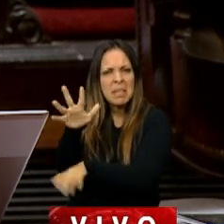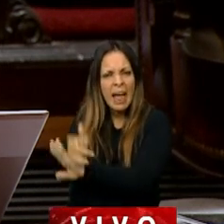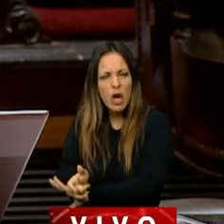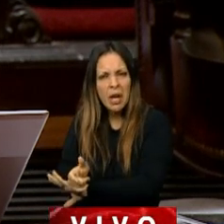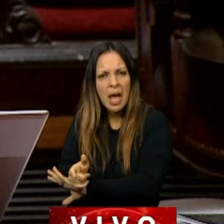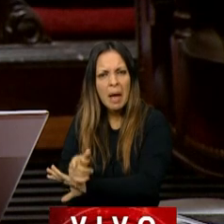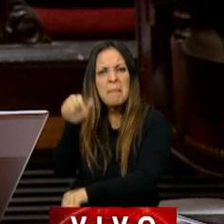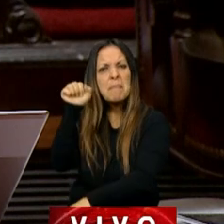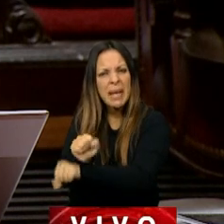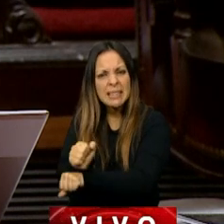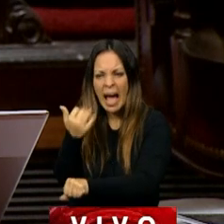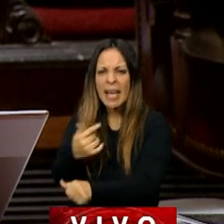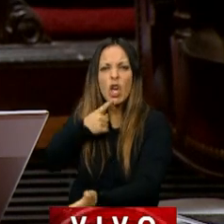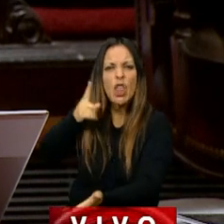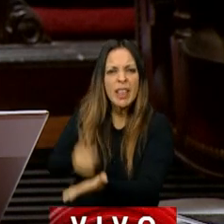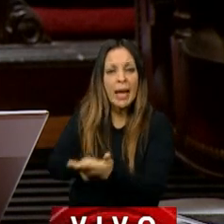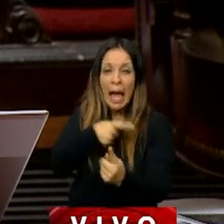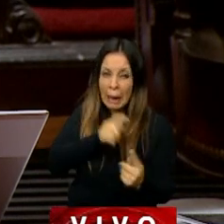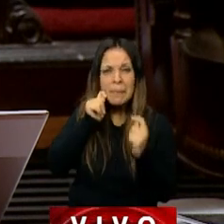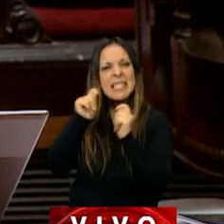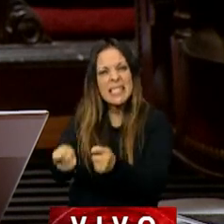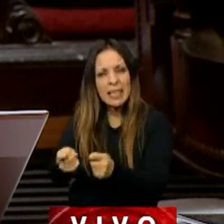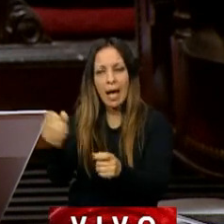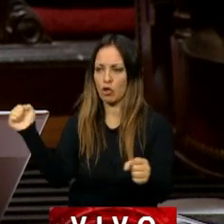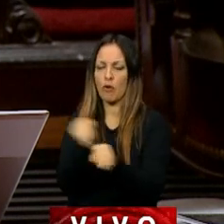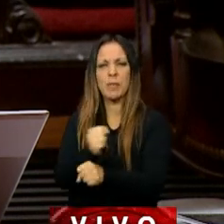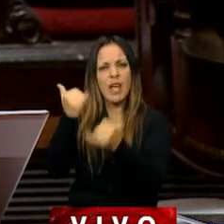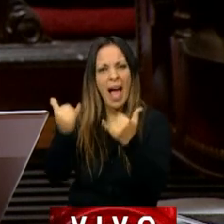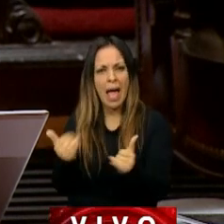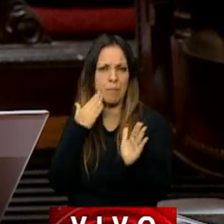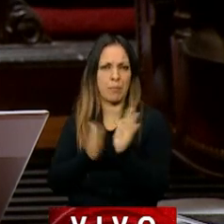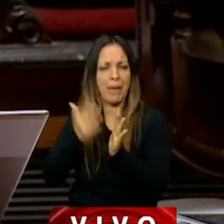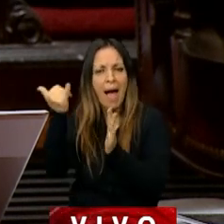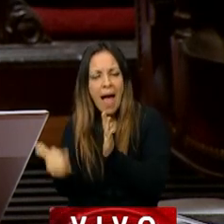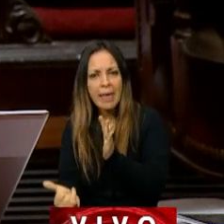presa con condena firme, confirmada por la Corte Suprema de Justicia.